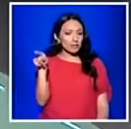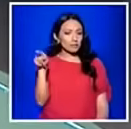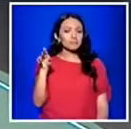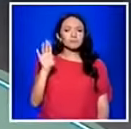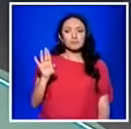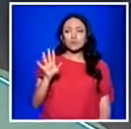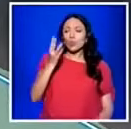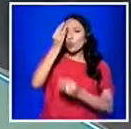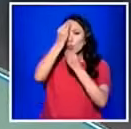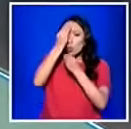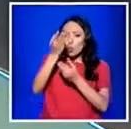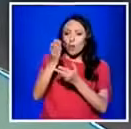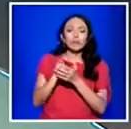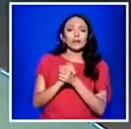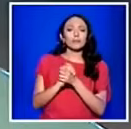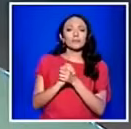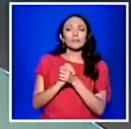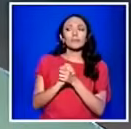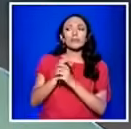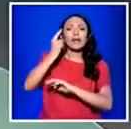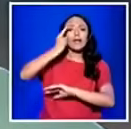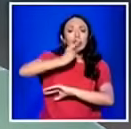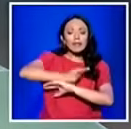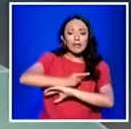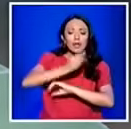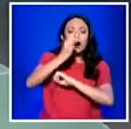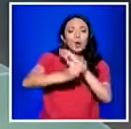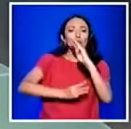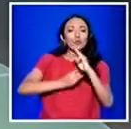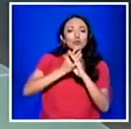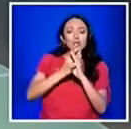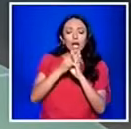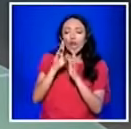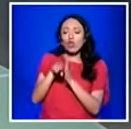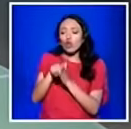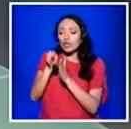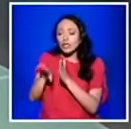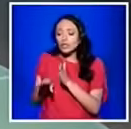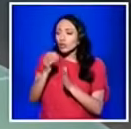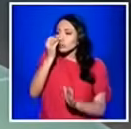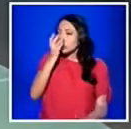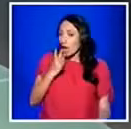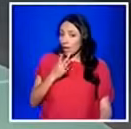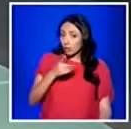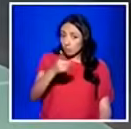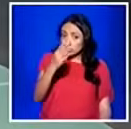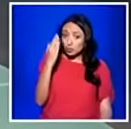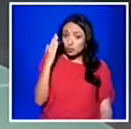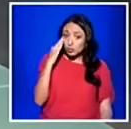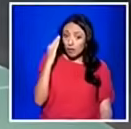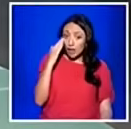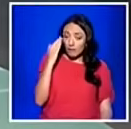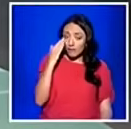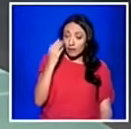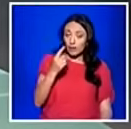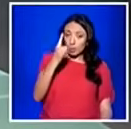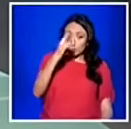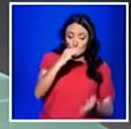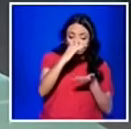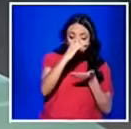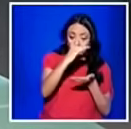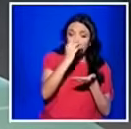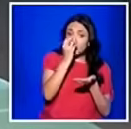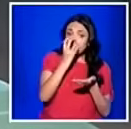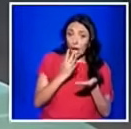contar sobre la conmemoración del Día Mundial del Donante de Sangre. ¿Usted sabía que una pinta de sangre puede ayudar a